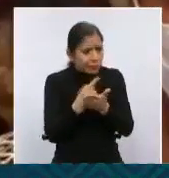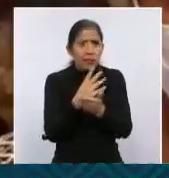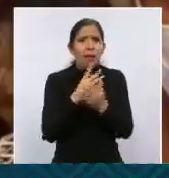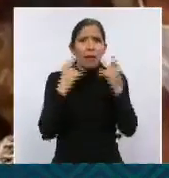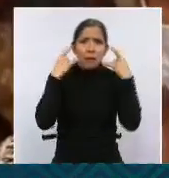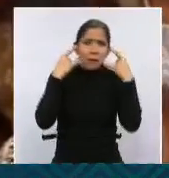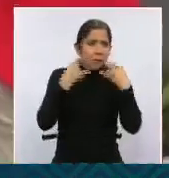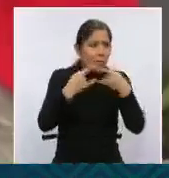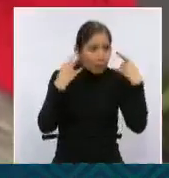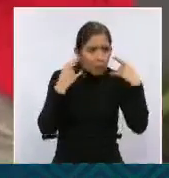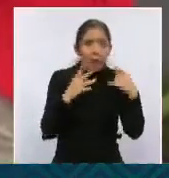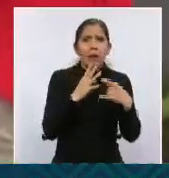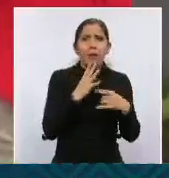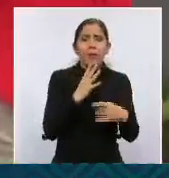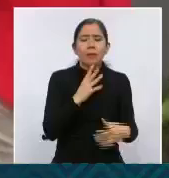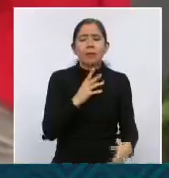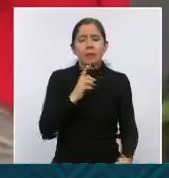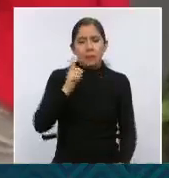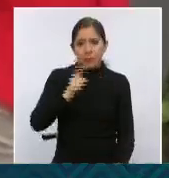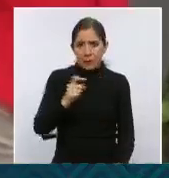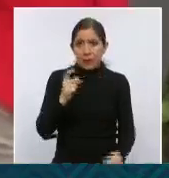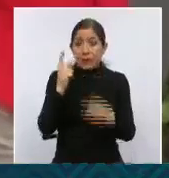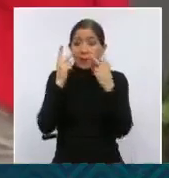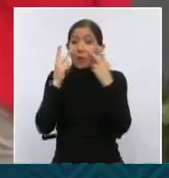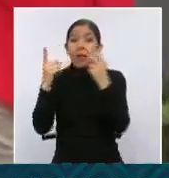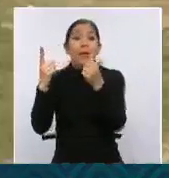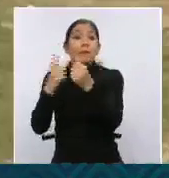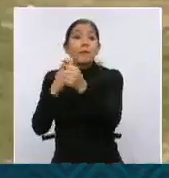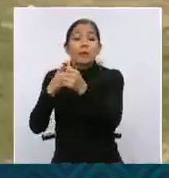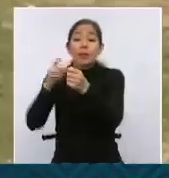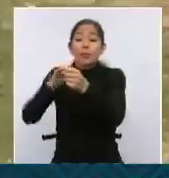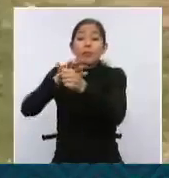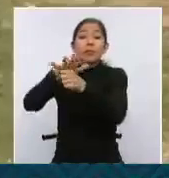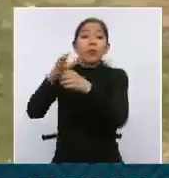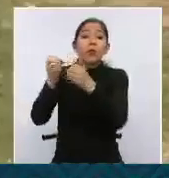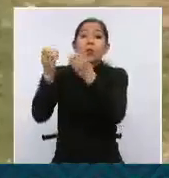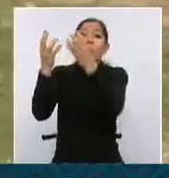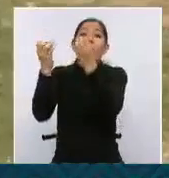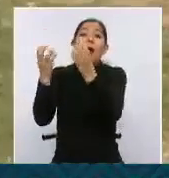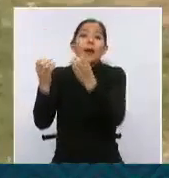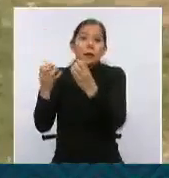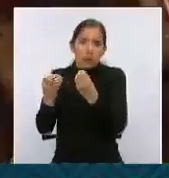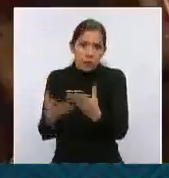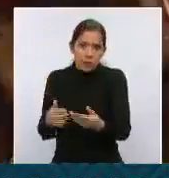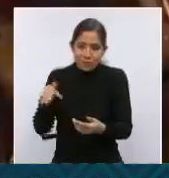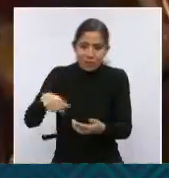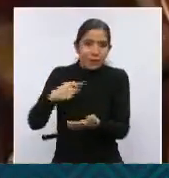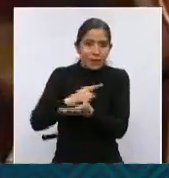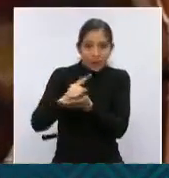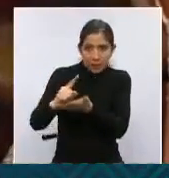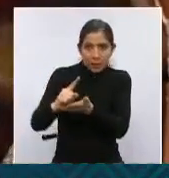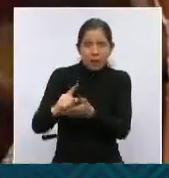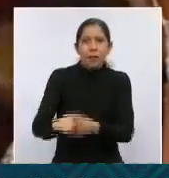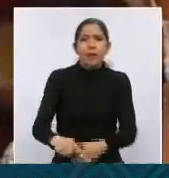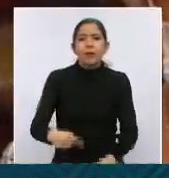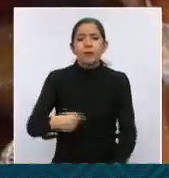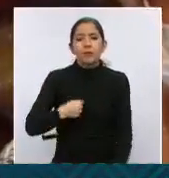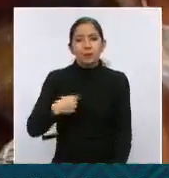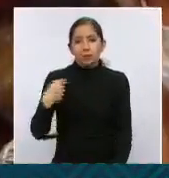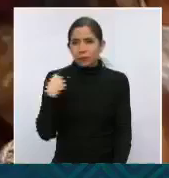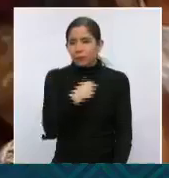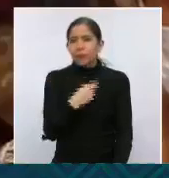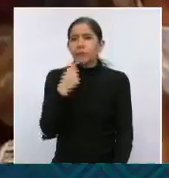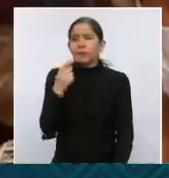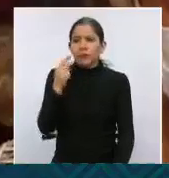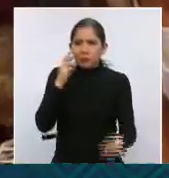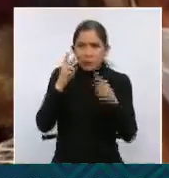necesitamos es hacer y verificar el comportamiento de la enfermedad en el transcurso de esta semana más. Dijimos que íbamos a